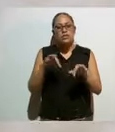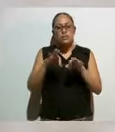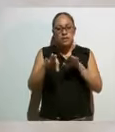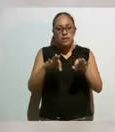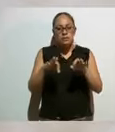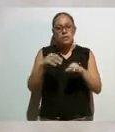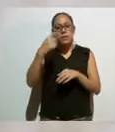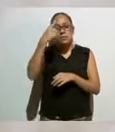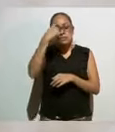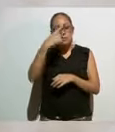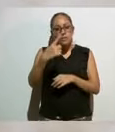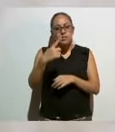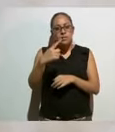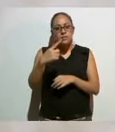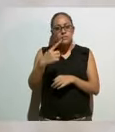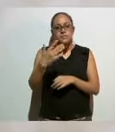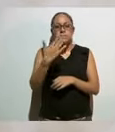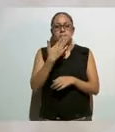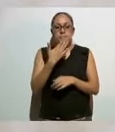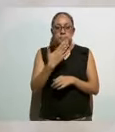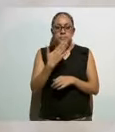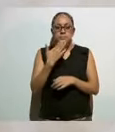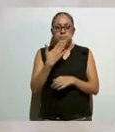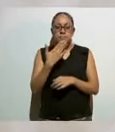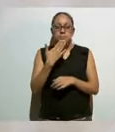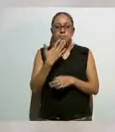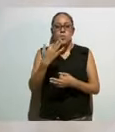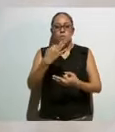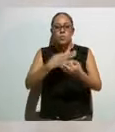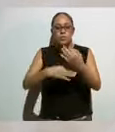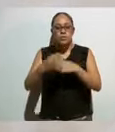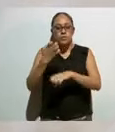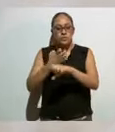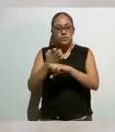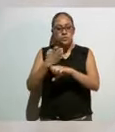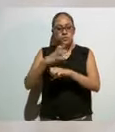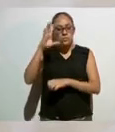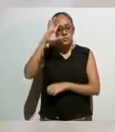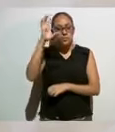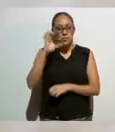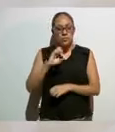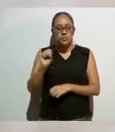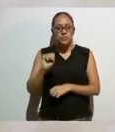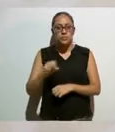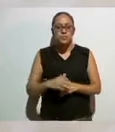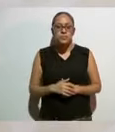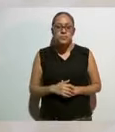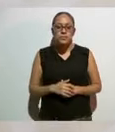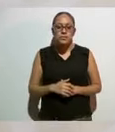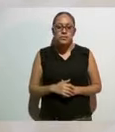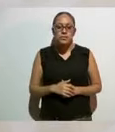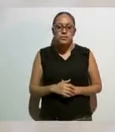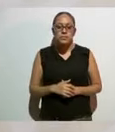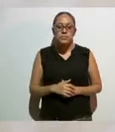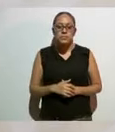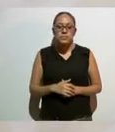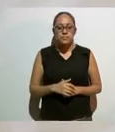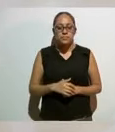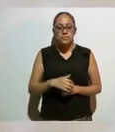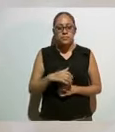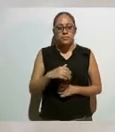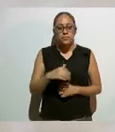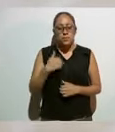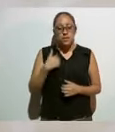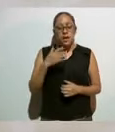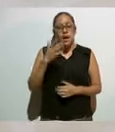por el bien de Morelos. Quiero también, para terminar,